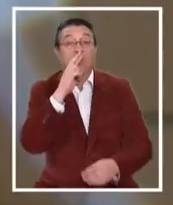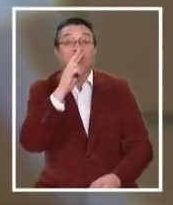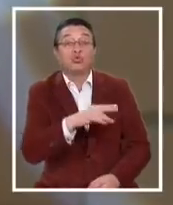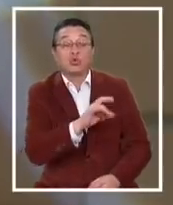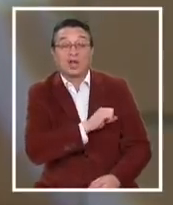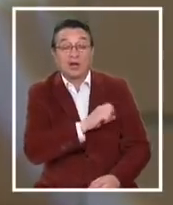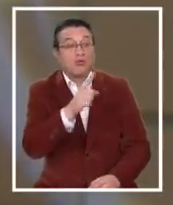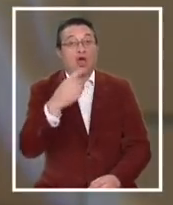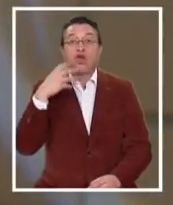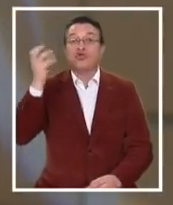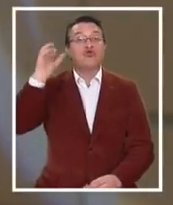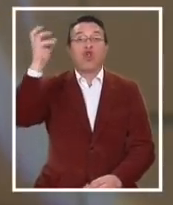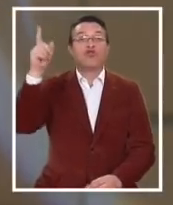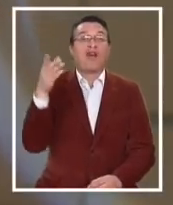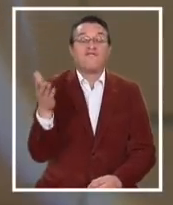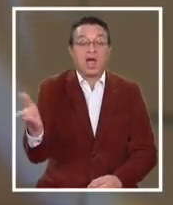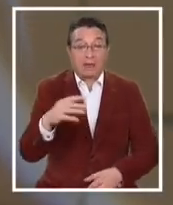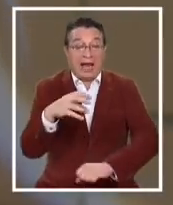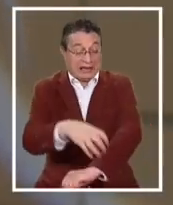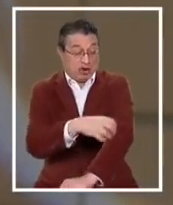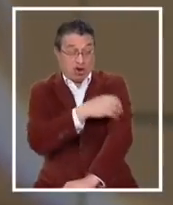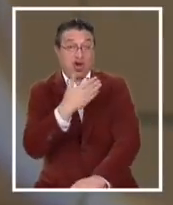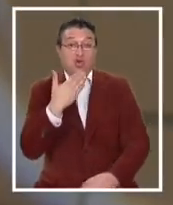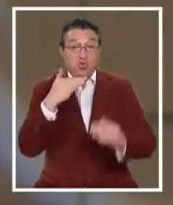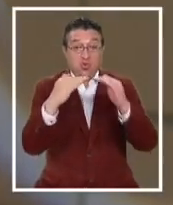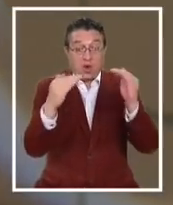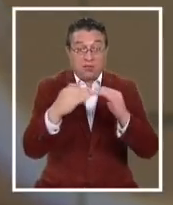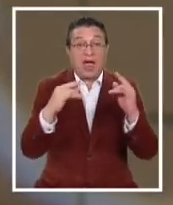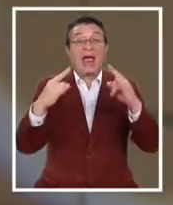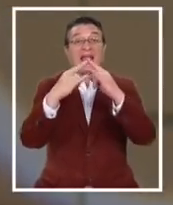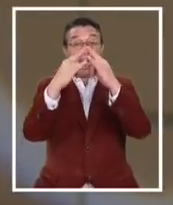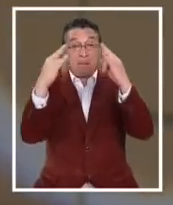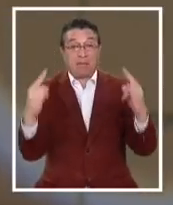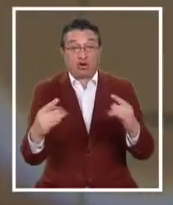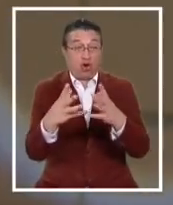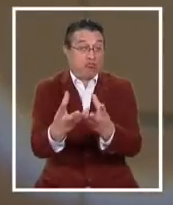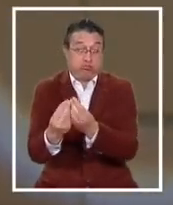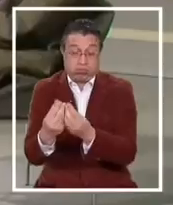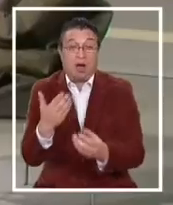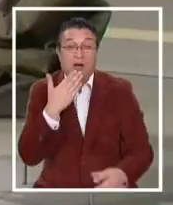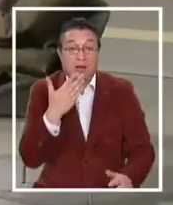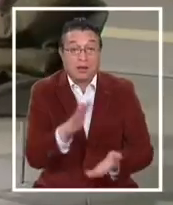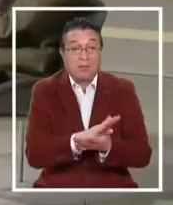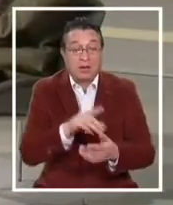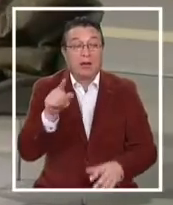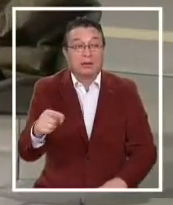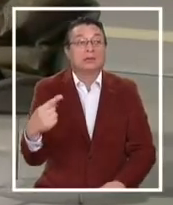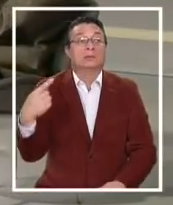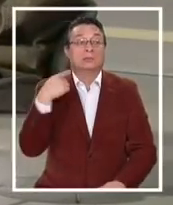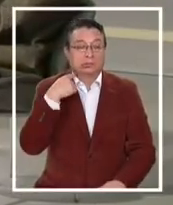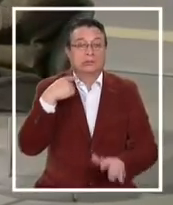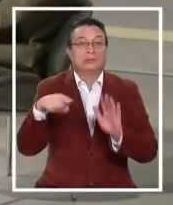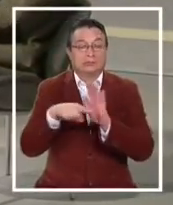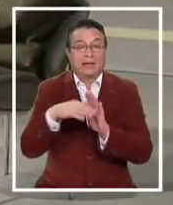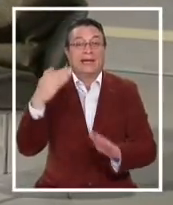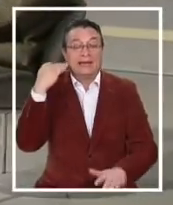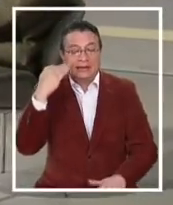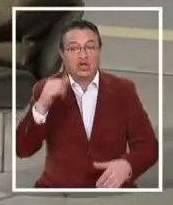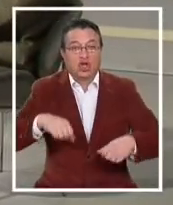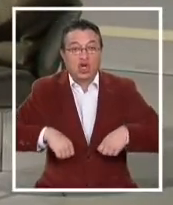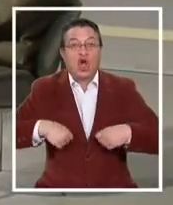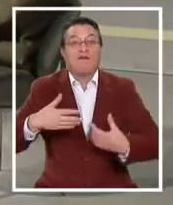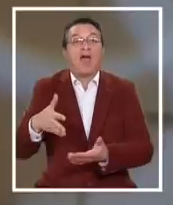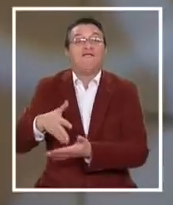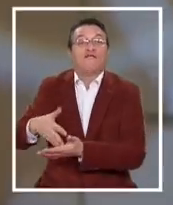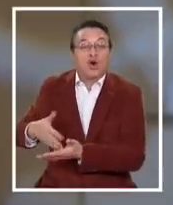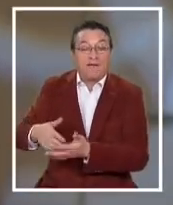sur de Santiago, que es extendible a muchas regiones. Lo que ha pasado con el aumento de los campamentos es tremendo, por ejemplo. Y cómo eso afecta a, en particular, niños, niñas y adolescentes